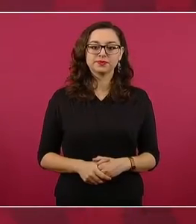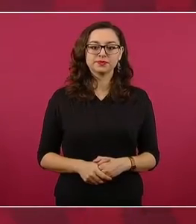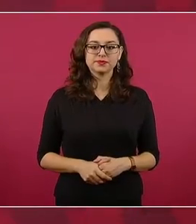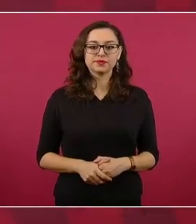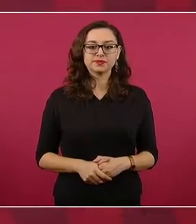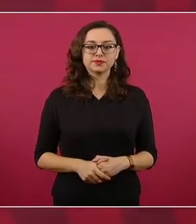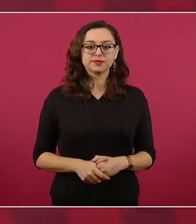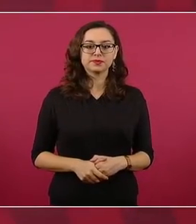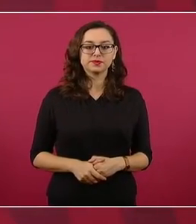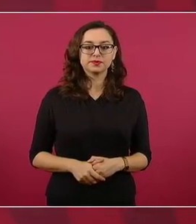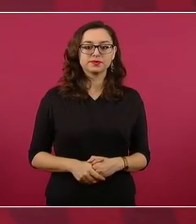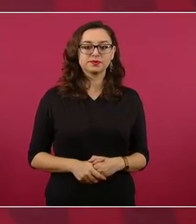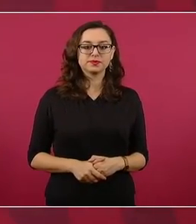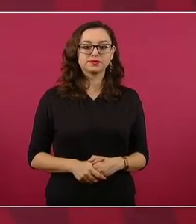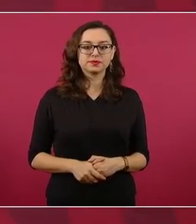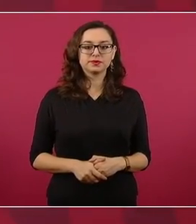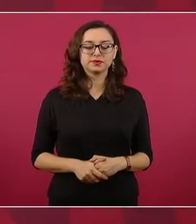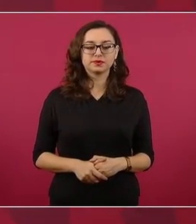Por eso también